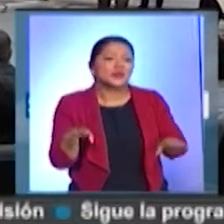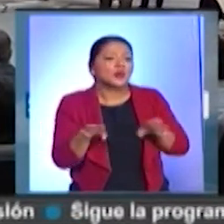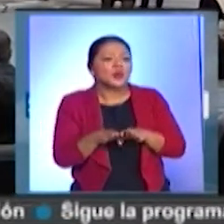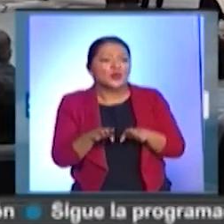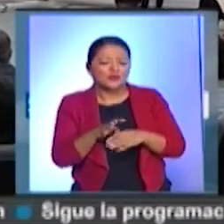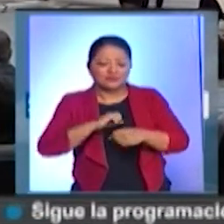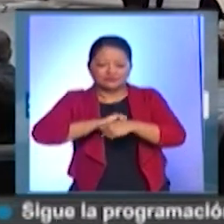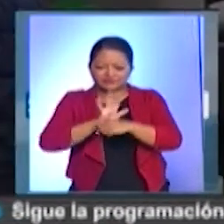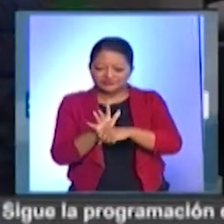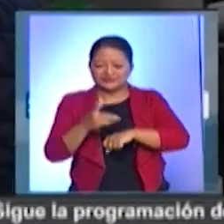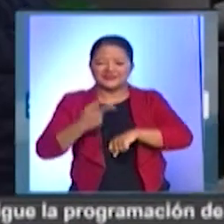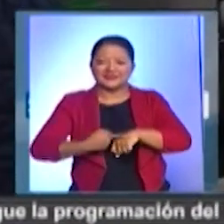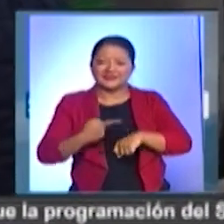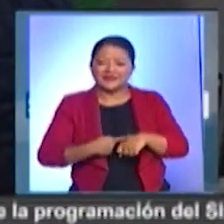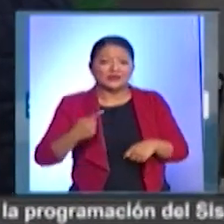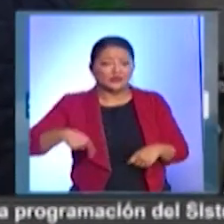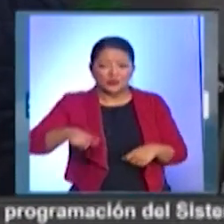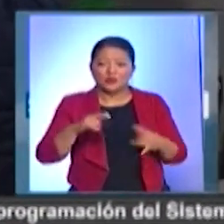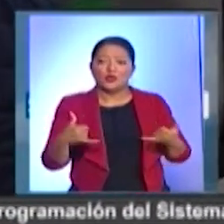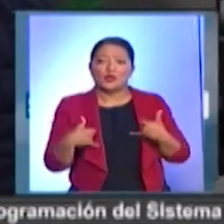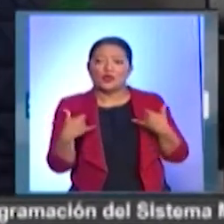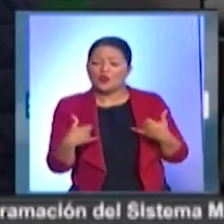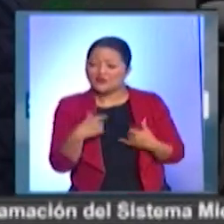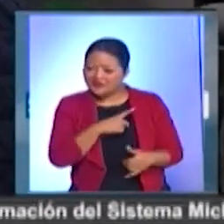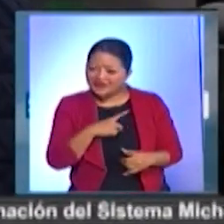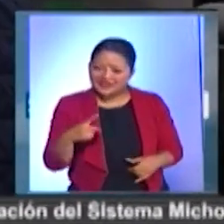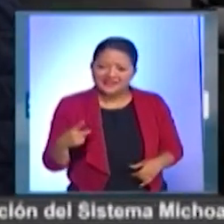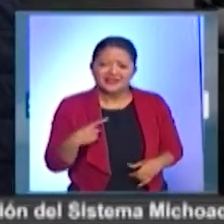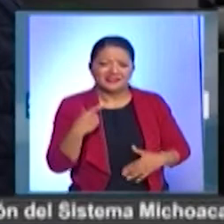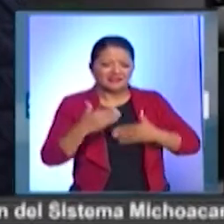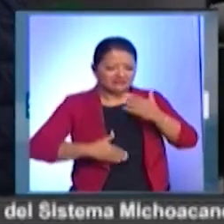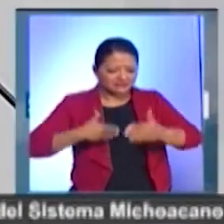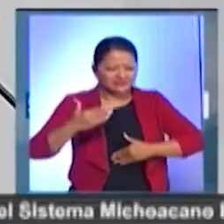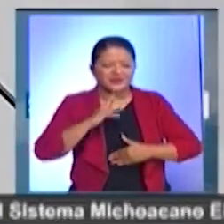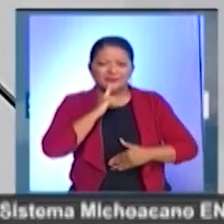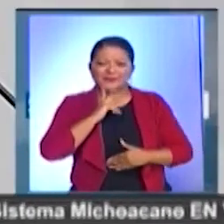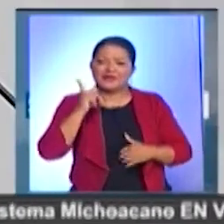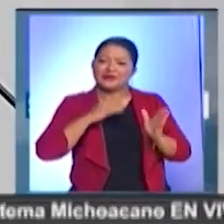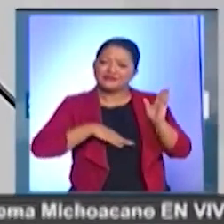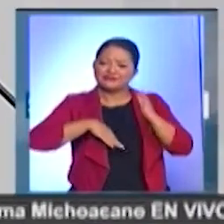pandemia los jóvenes no deben perder las ganas de llegar a nuevos horizontes